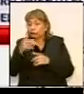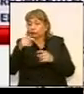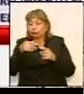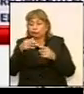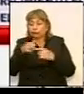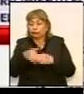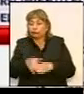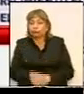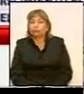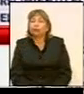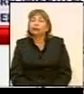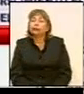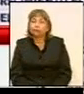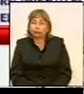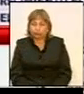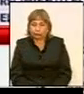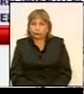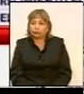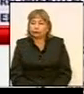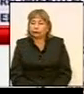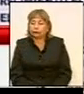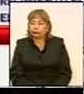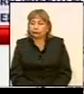inducidos. Entonces, directo es,